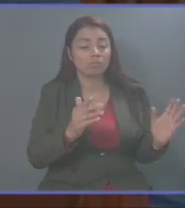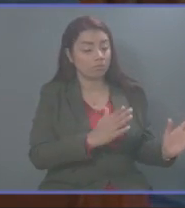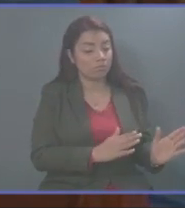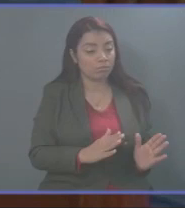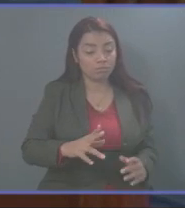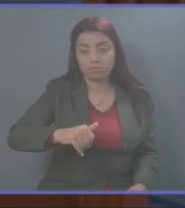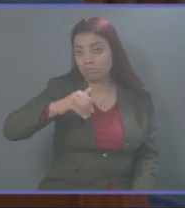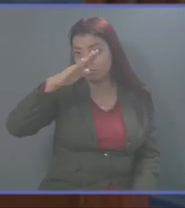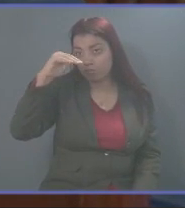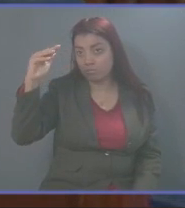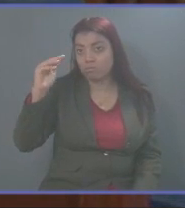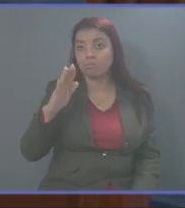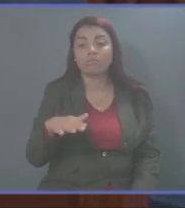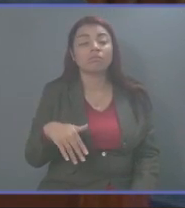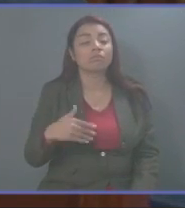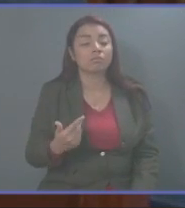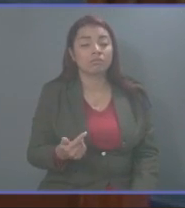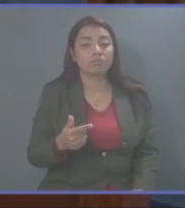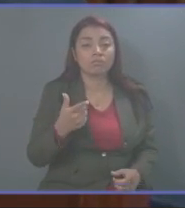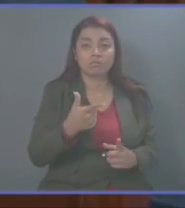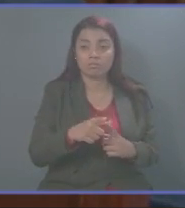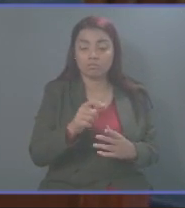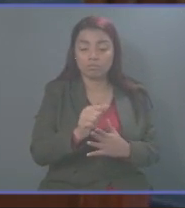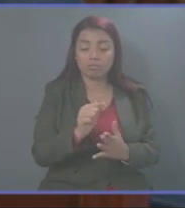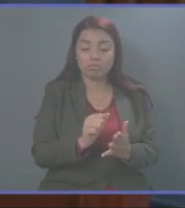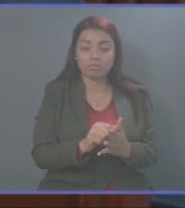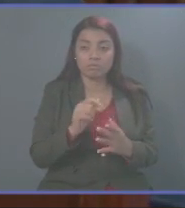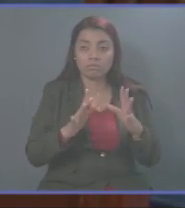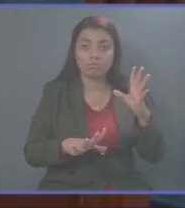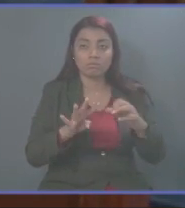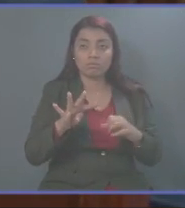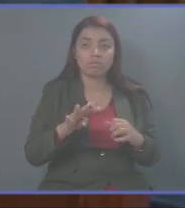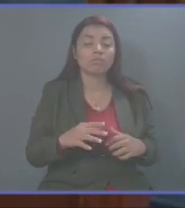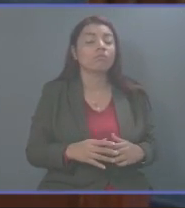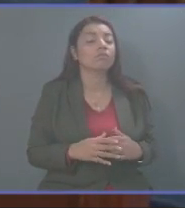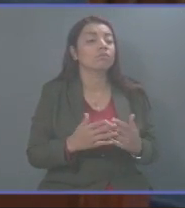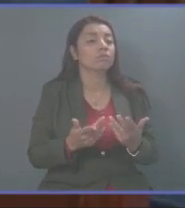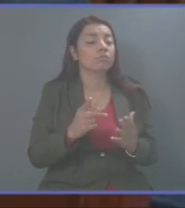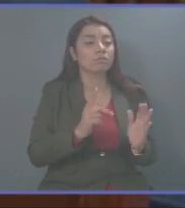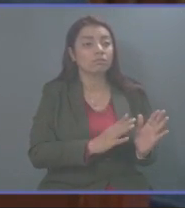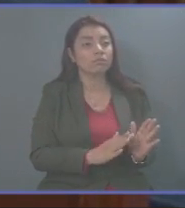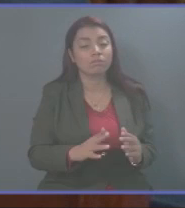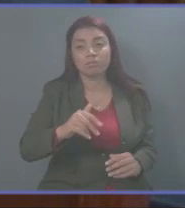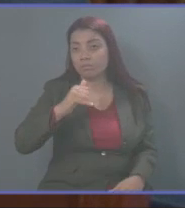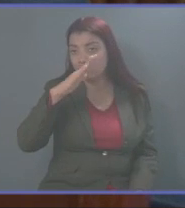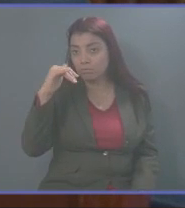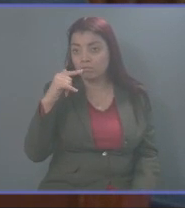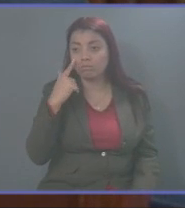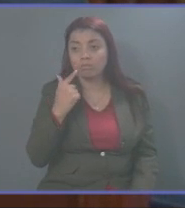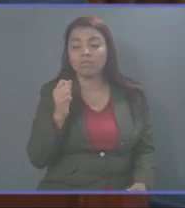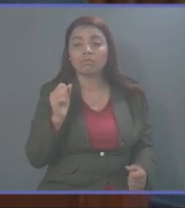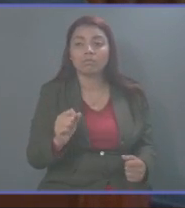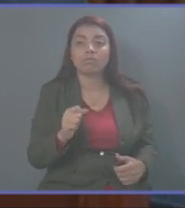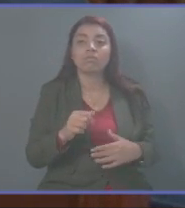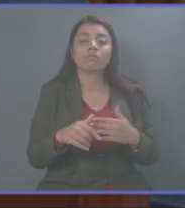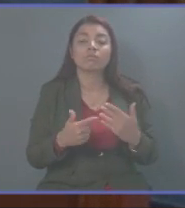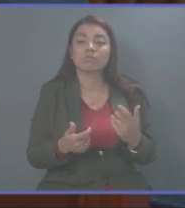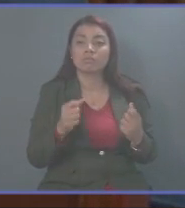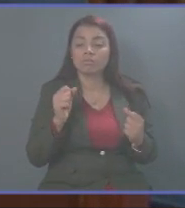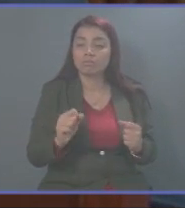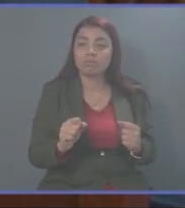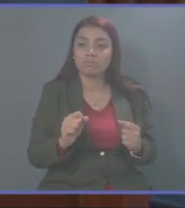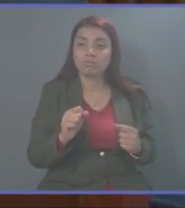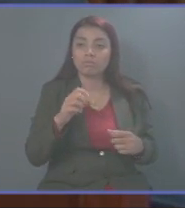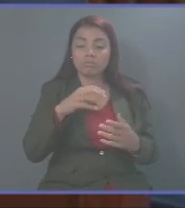para la Gestión Integral de Residuos. Artículo 14, perdón. El Plan Nacional para la Gestión Integral de Residuos contendrá